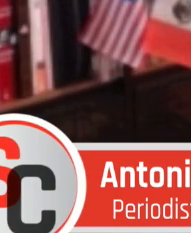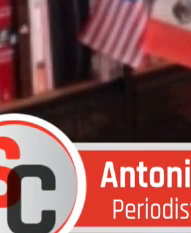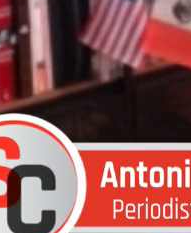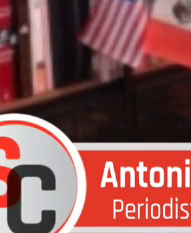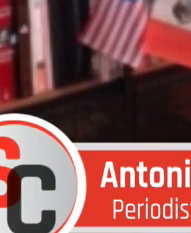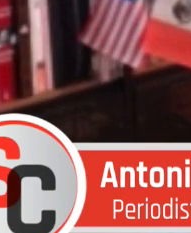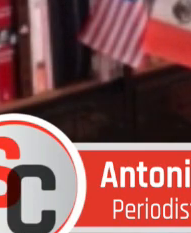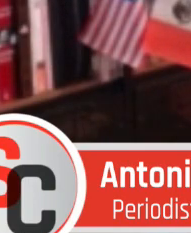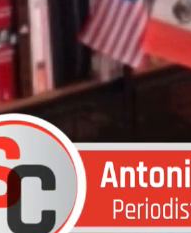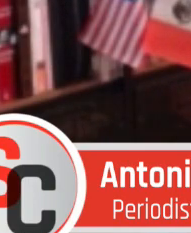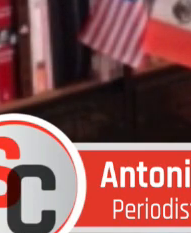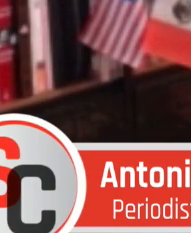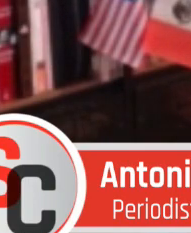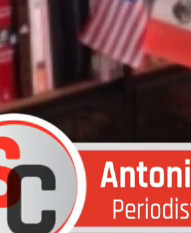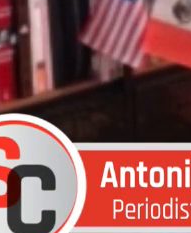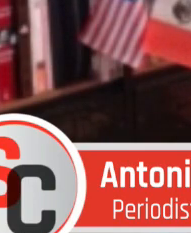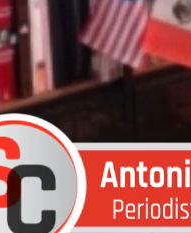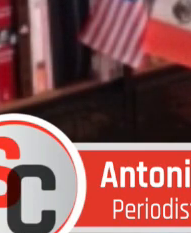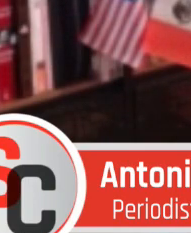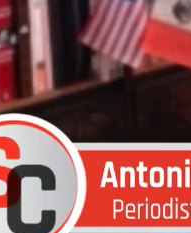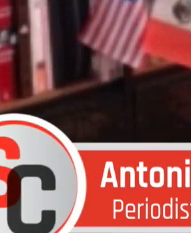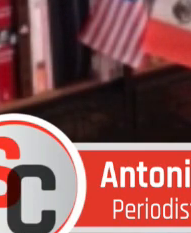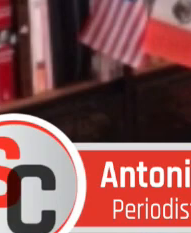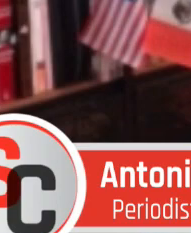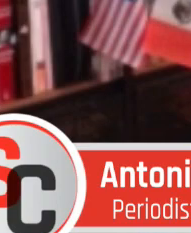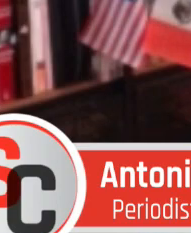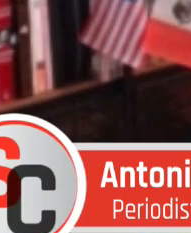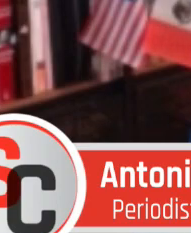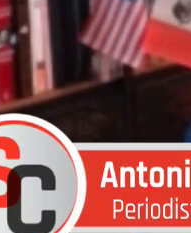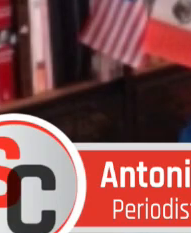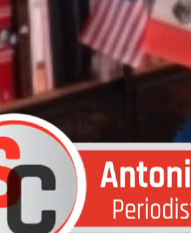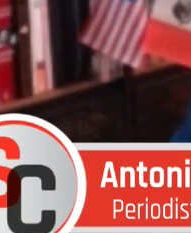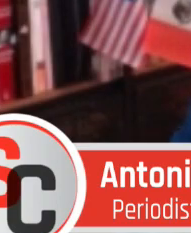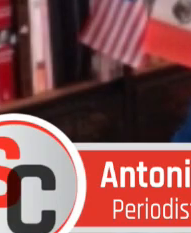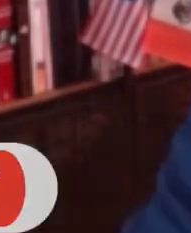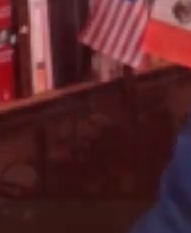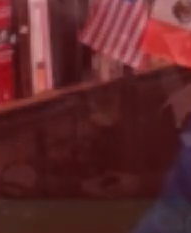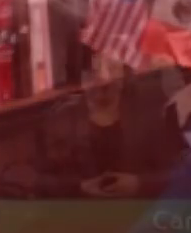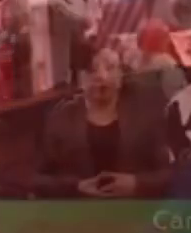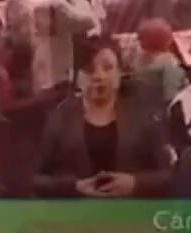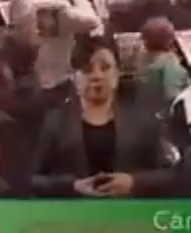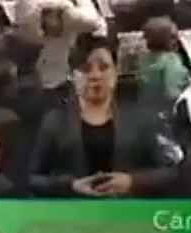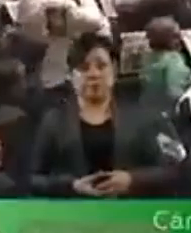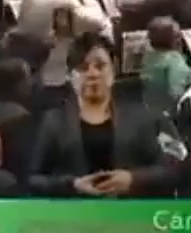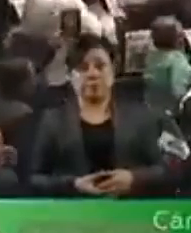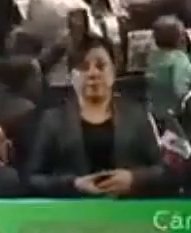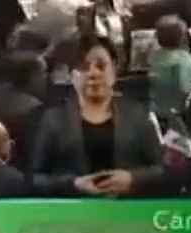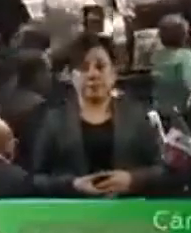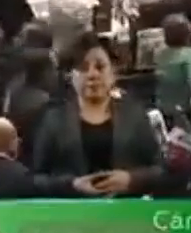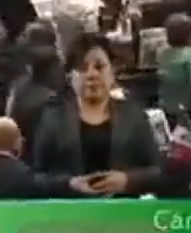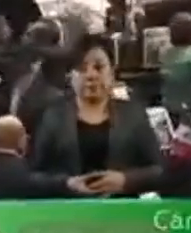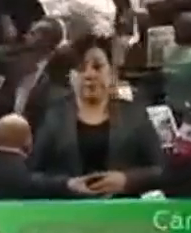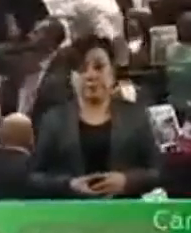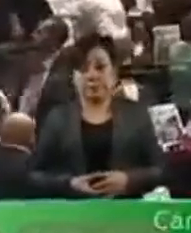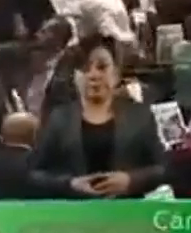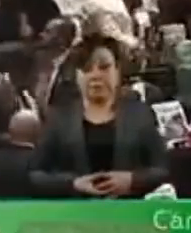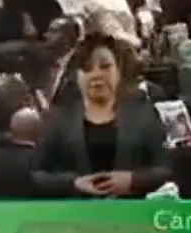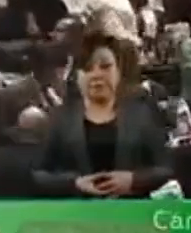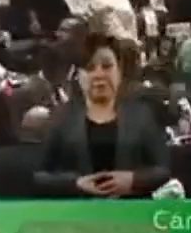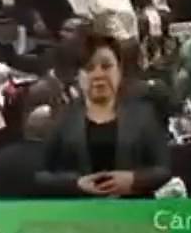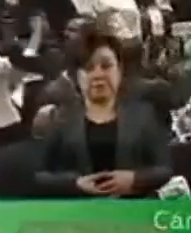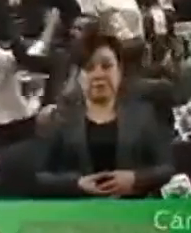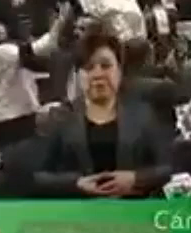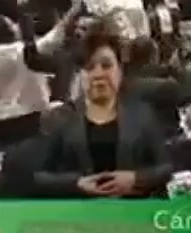algo importantísimo, que ver el canal del Congreso es como si de repente un domingo aumentara la audiencia de la hora nacional. Se han de sentir muy